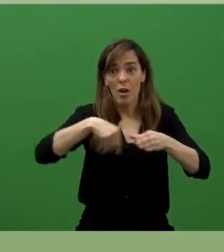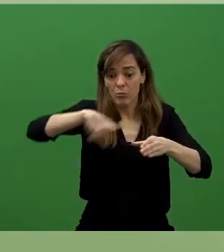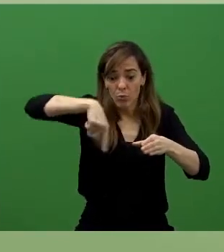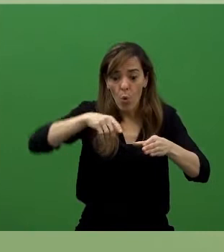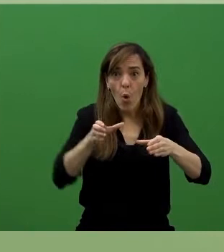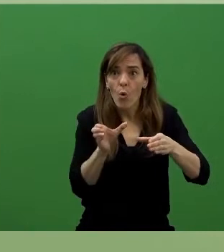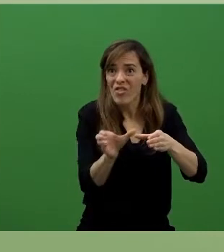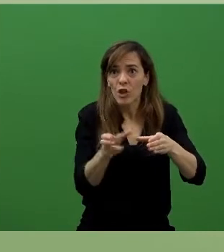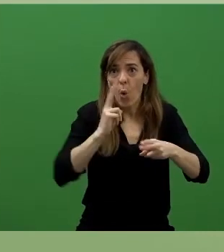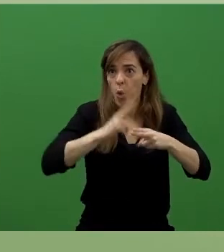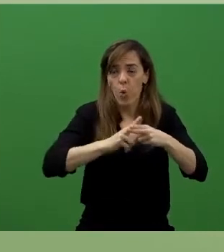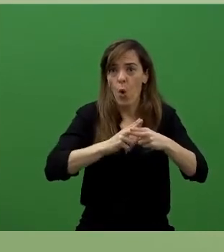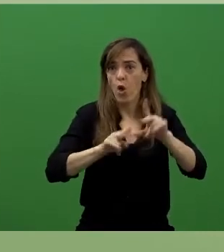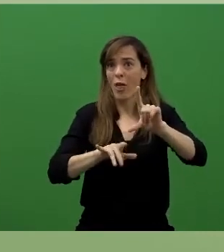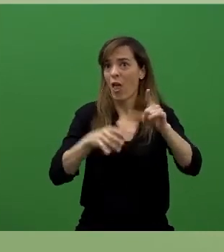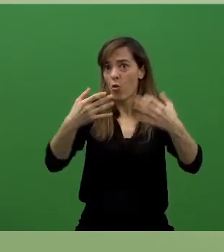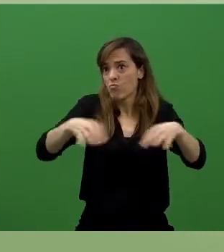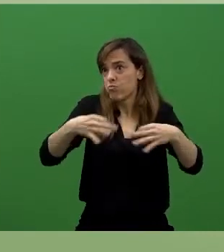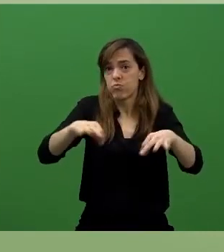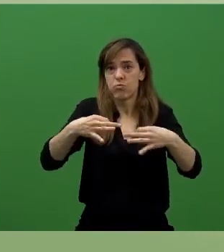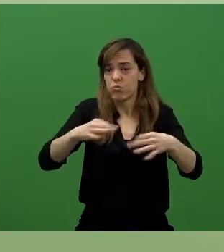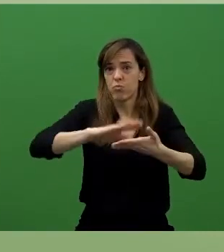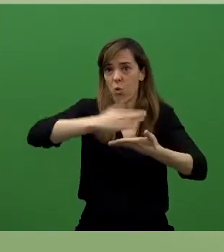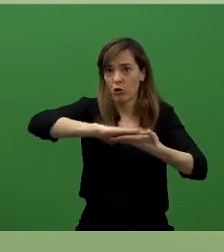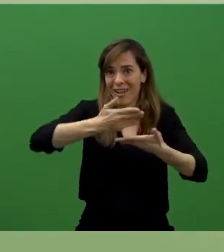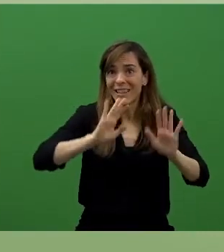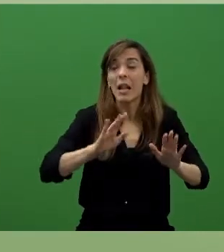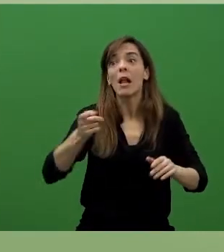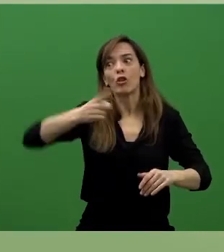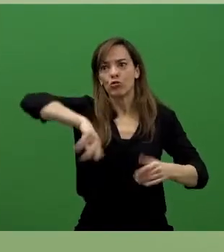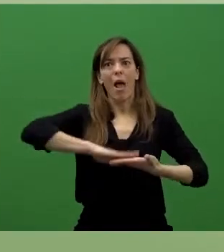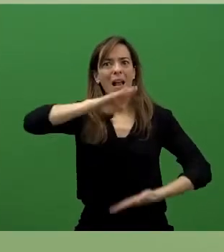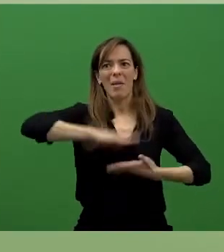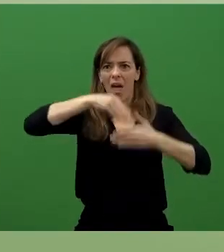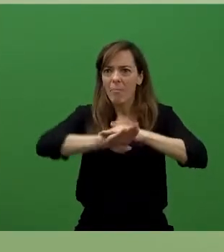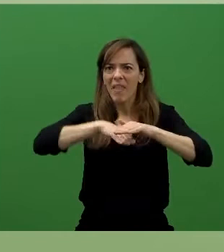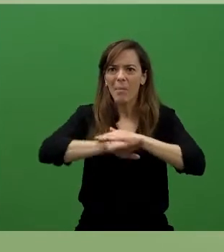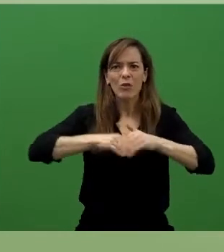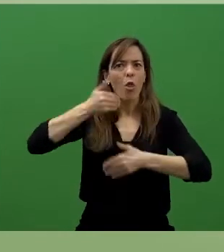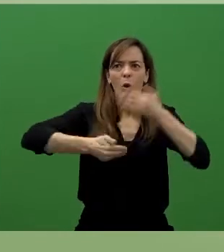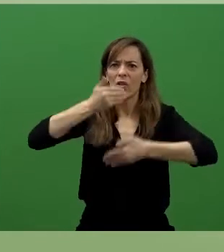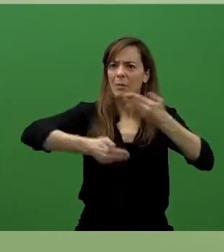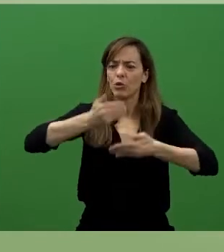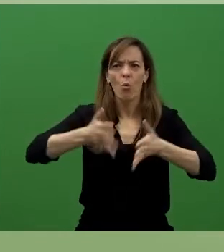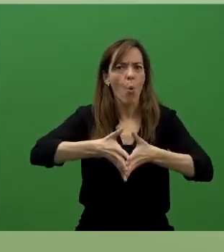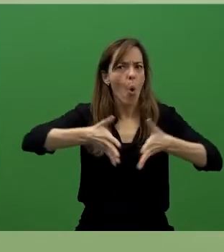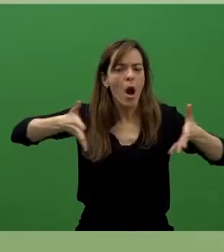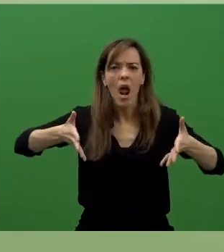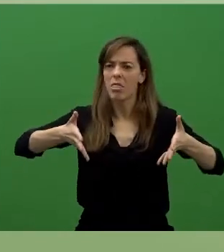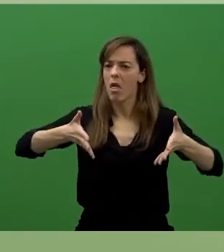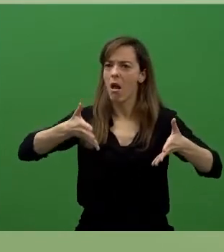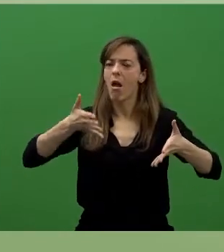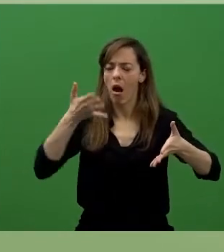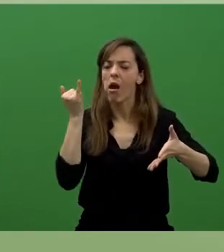ordenador medio portátil. Y claro, tenemos que tener mucha capacidad de almacenamiento y de procesamiento de CPU para